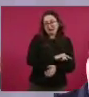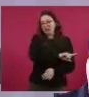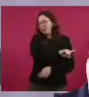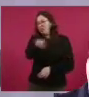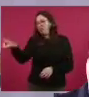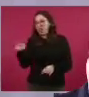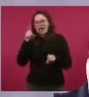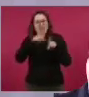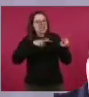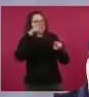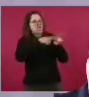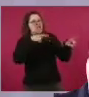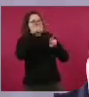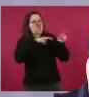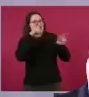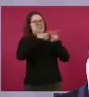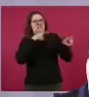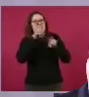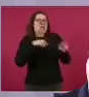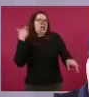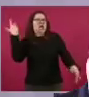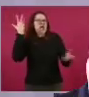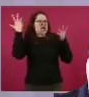Todos sabemos, ¿no?